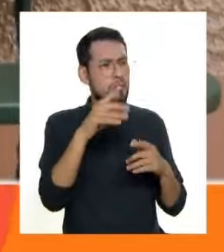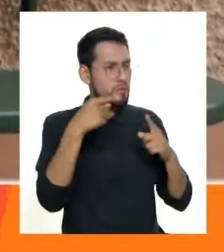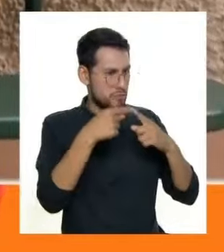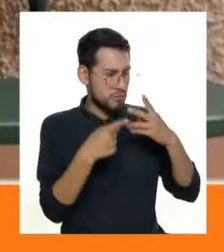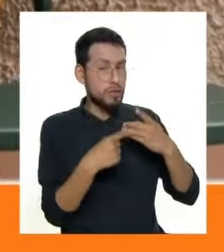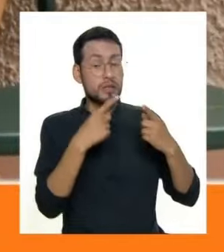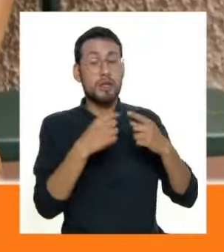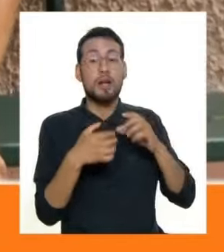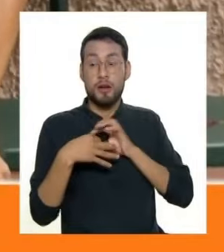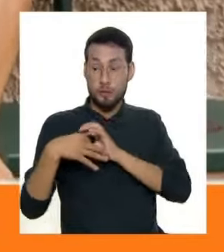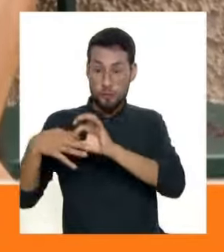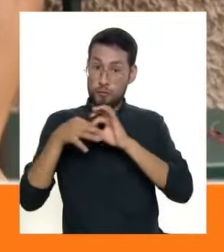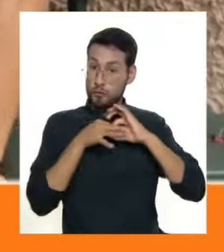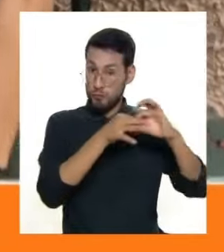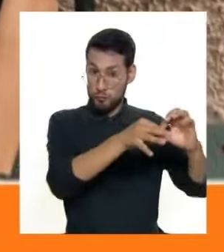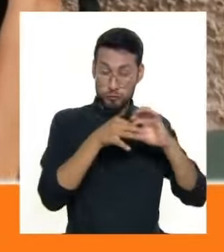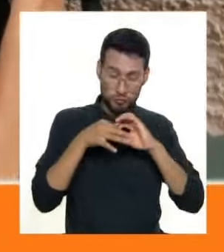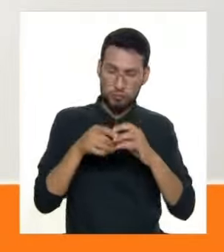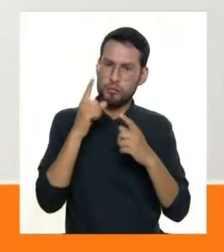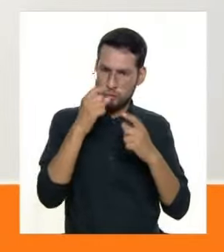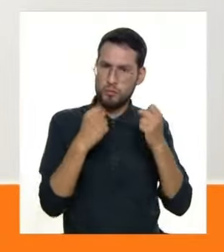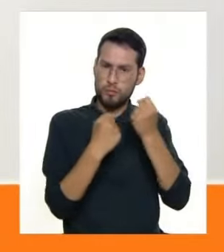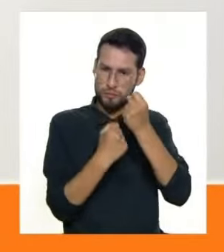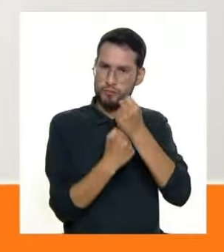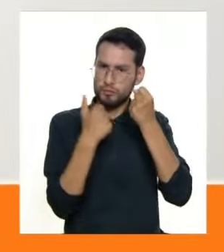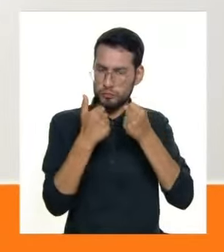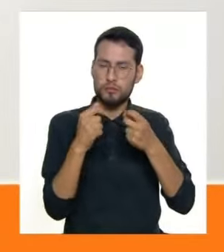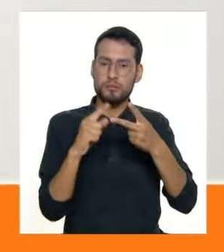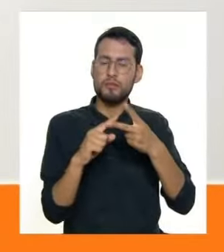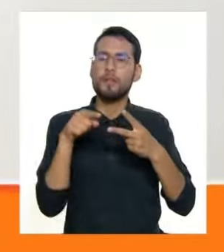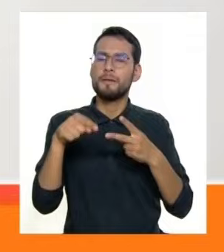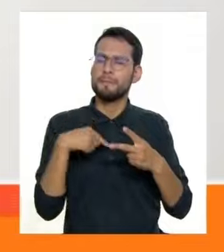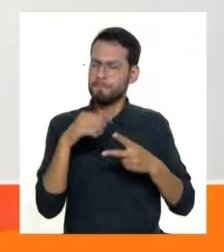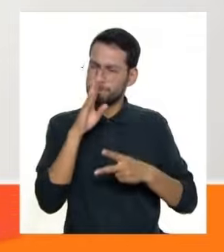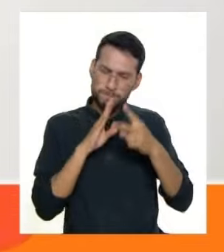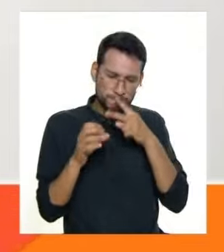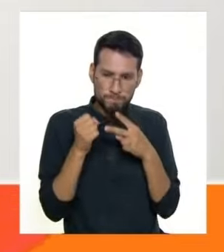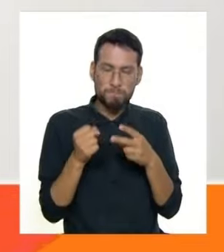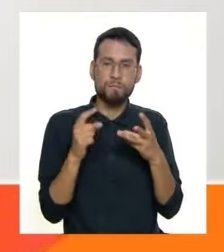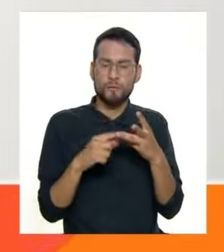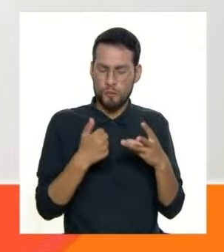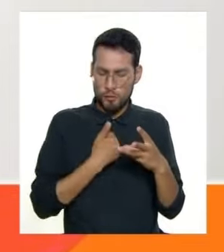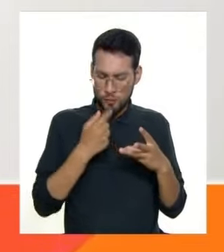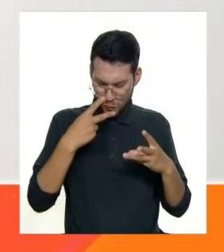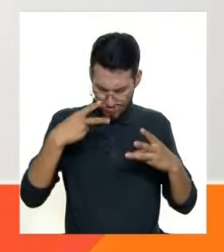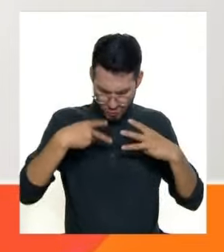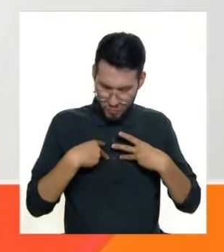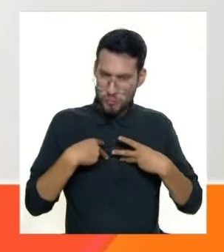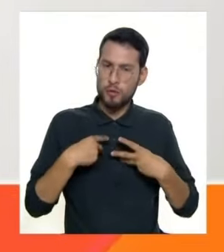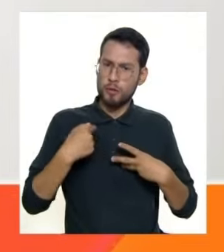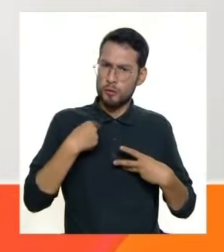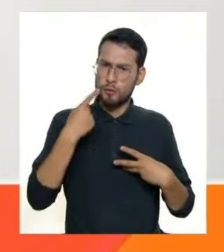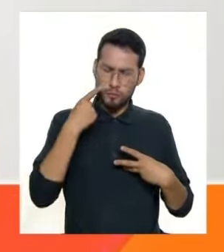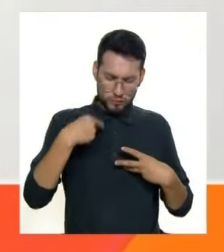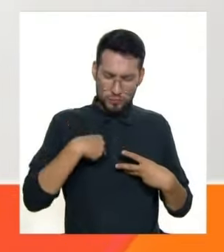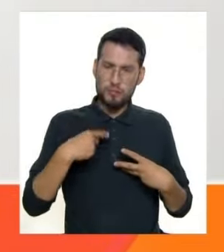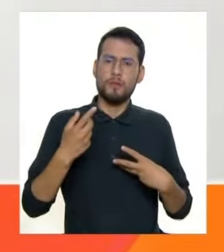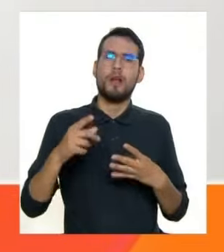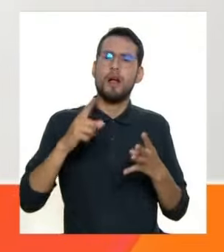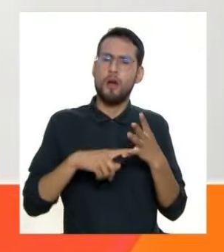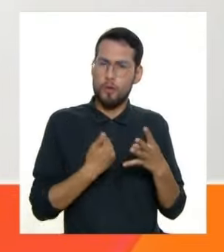uh-huh. las relaciones interpersonales, la resiliencia, el autoconcepto y la autoestima. Si tienes un autoconcepto